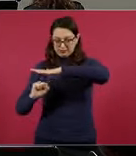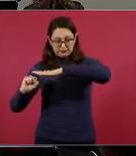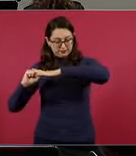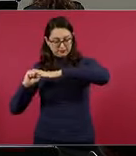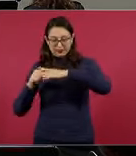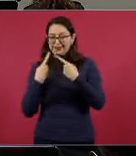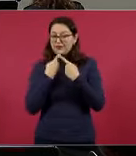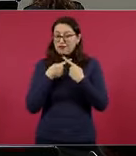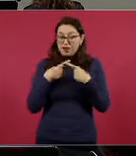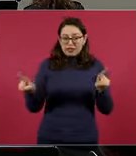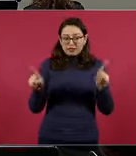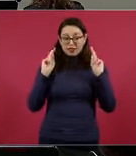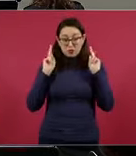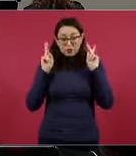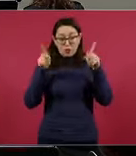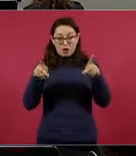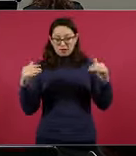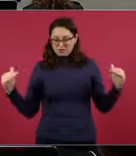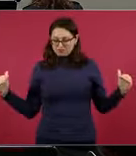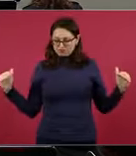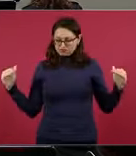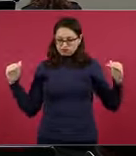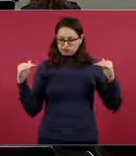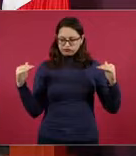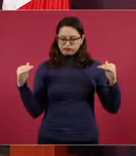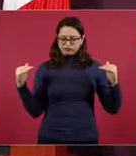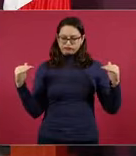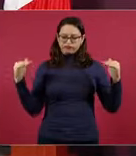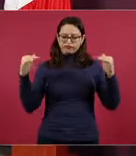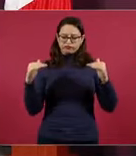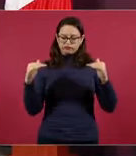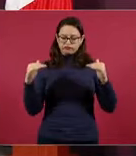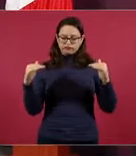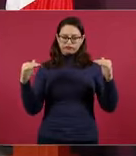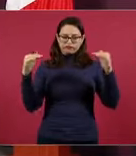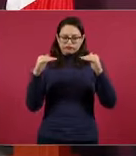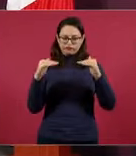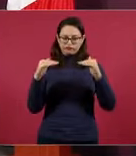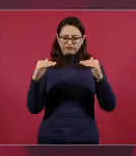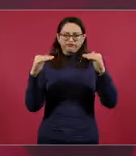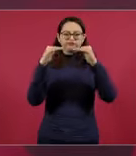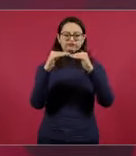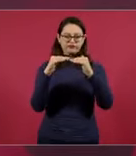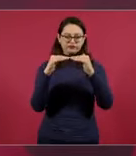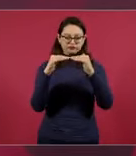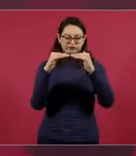entonces tiene que ser milimétrico para